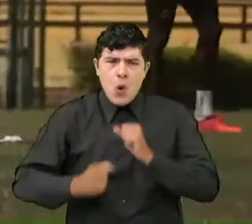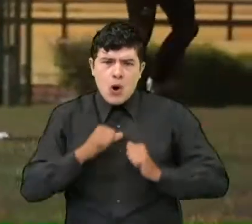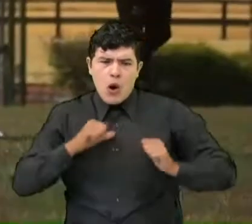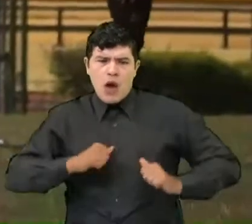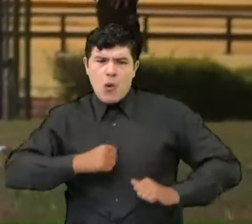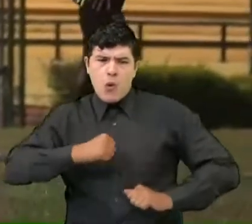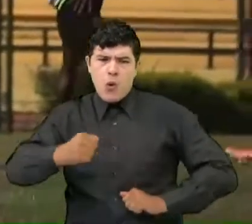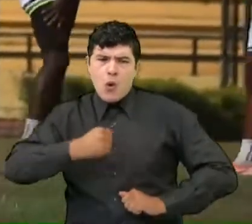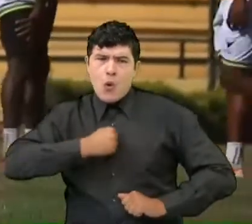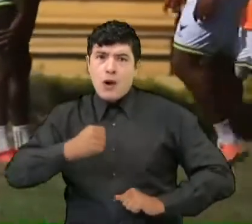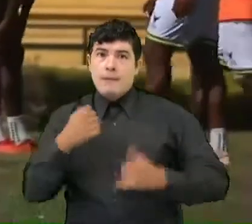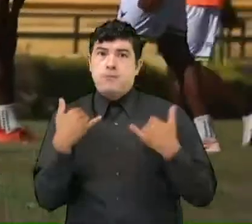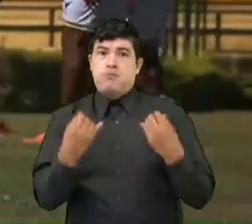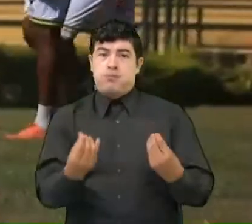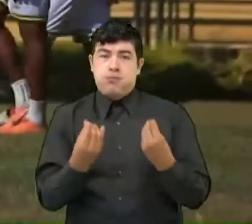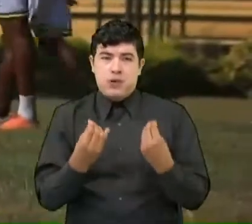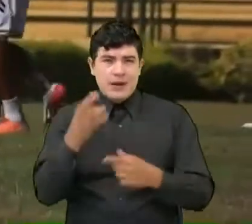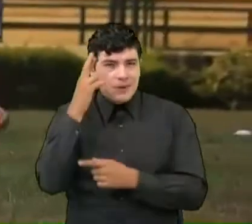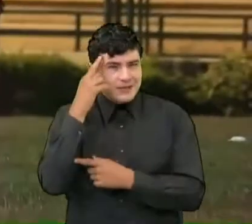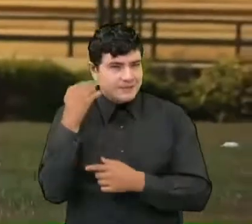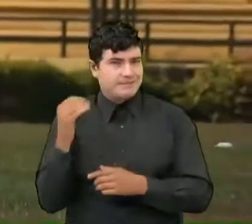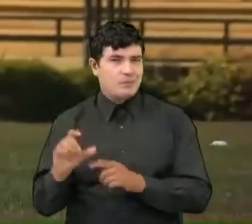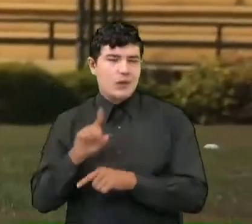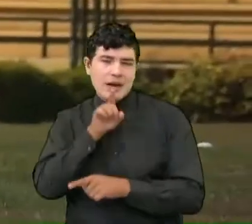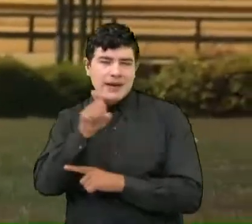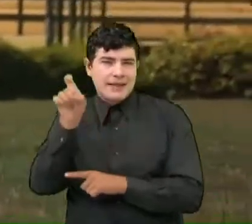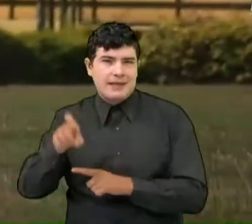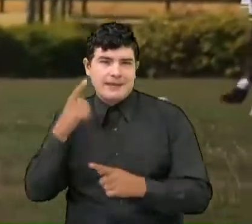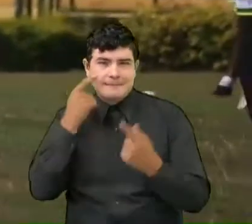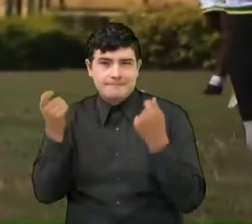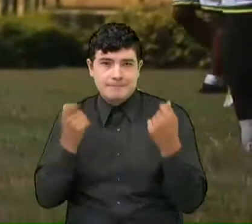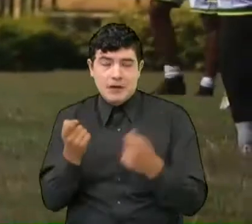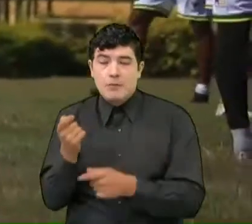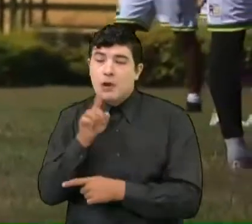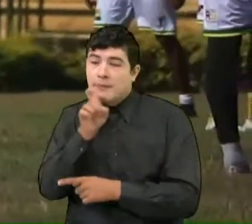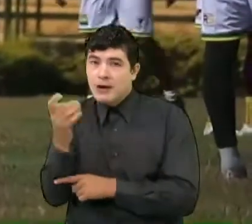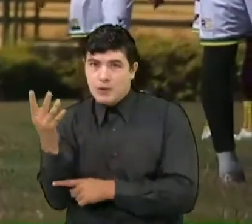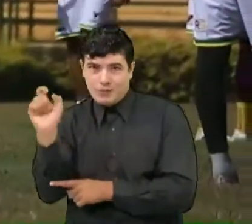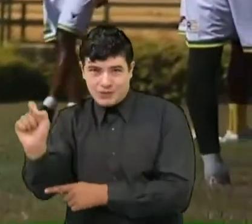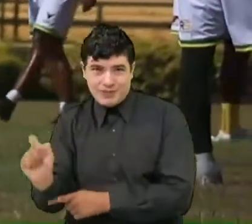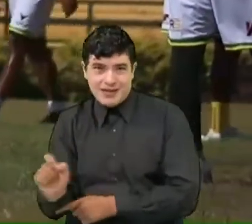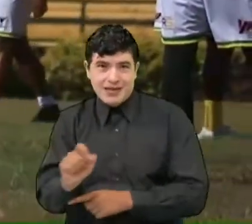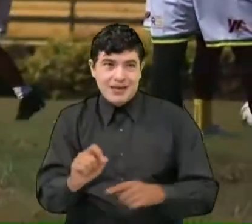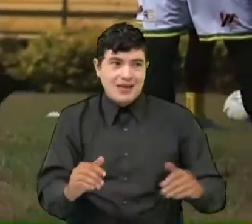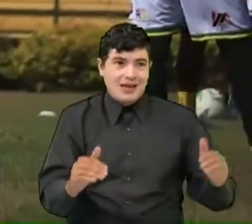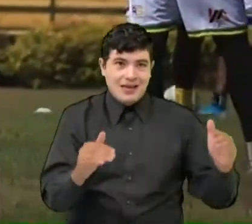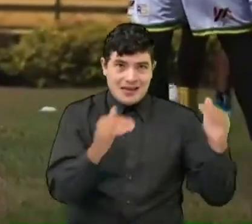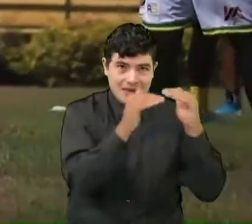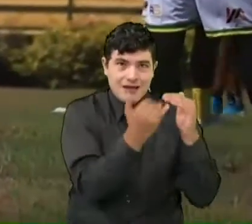rival. Bucaramanga llega a este partido en la casilla 12 de la tabla con 4 unidades, mientras que la Equidad es octavo con 7 puntos.